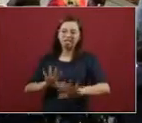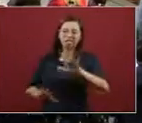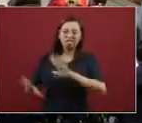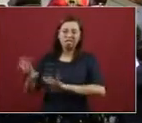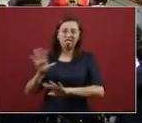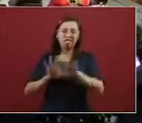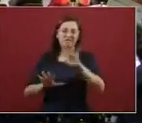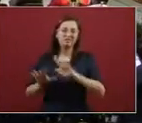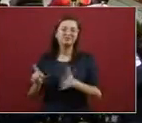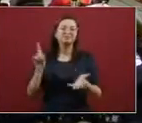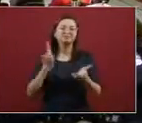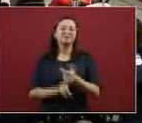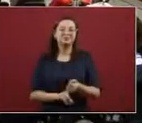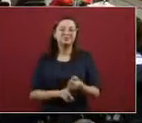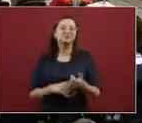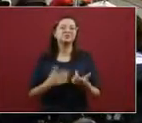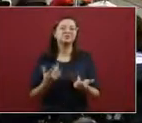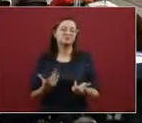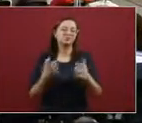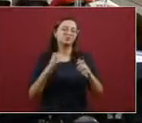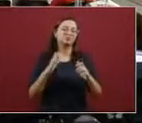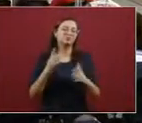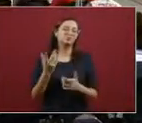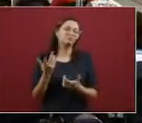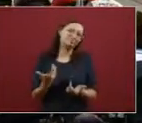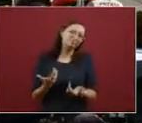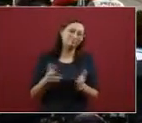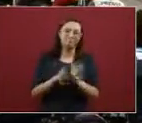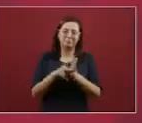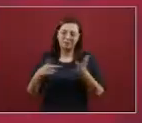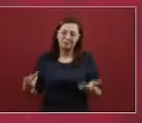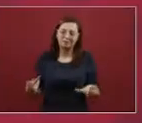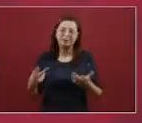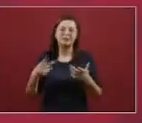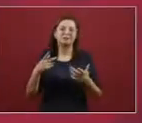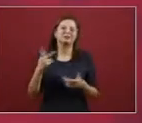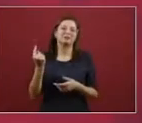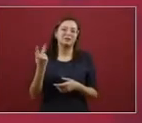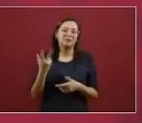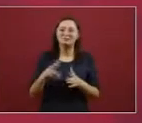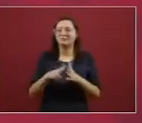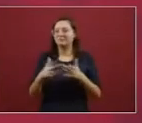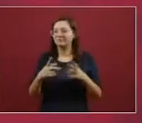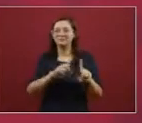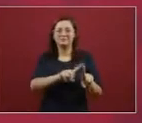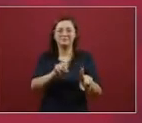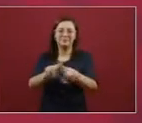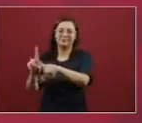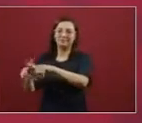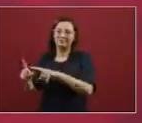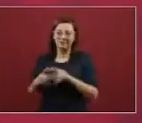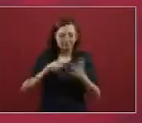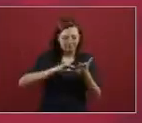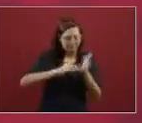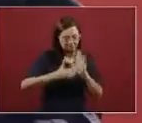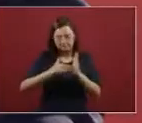a través de los medios como una estrategia del conservadurismo estamos hablando de